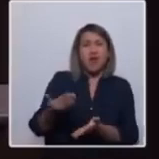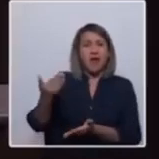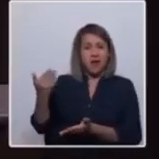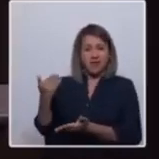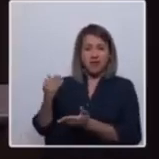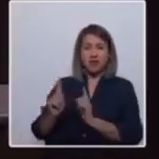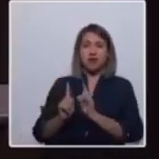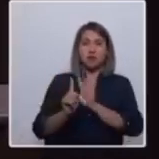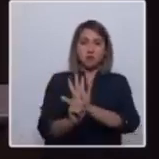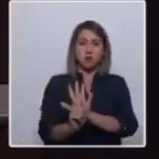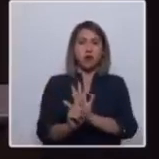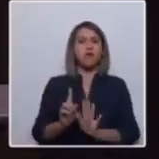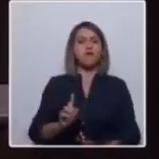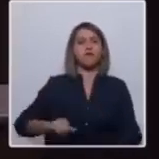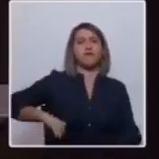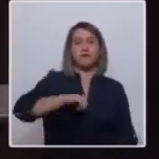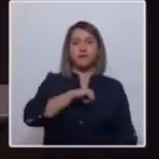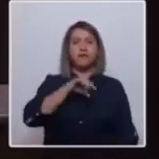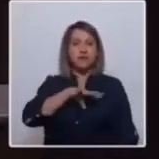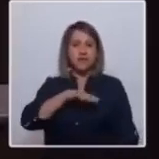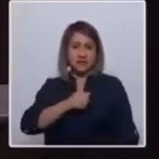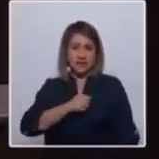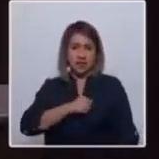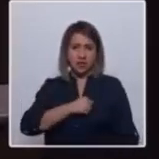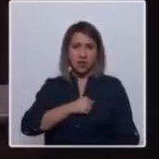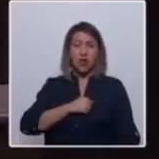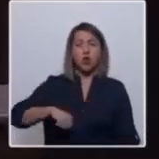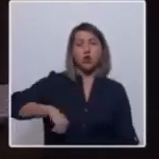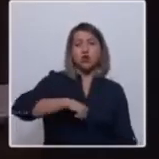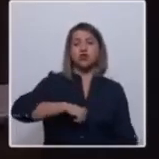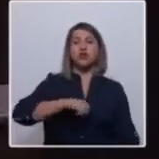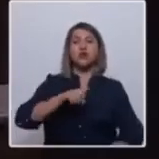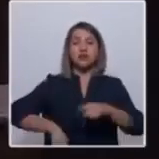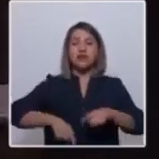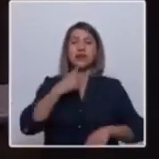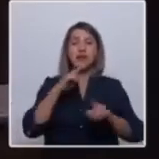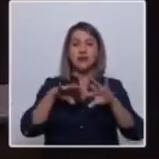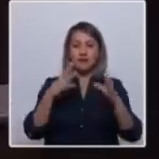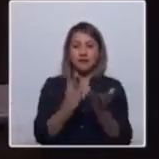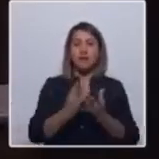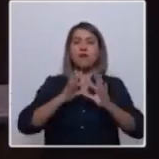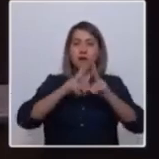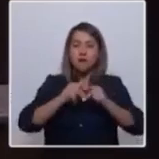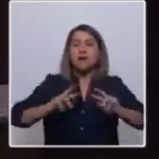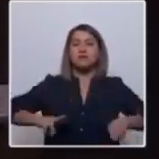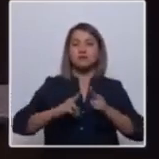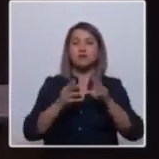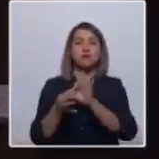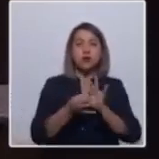ser chilenos, están orgullosos de la tierra en que viven y de la familia que construyen. Y